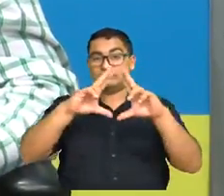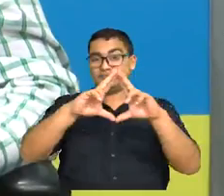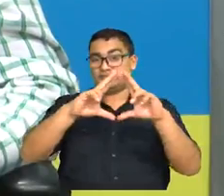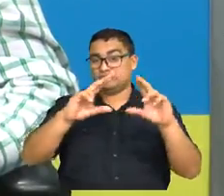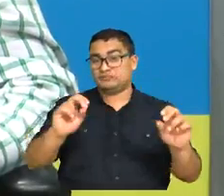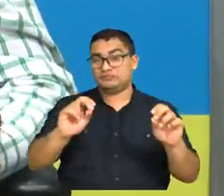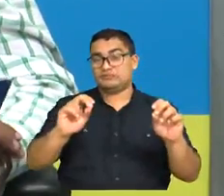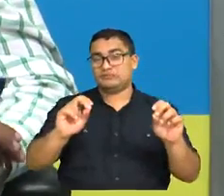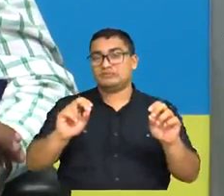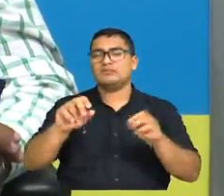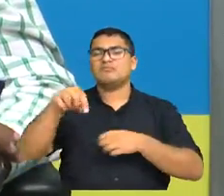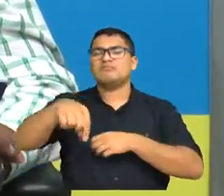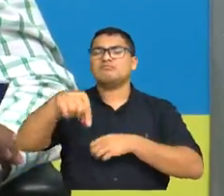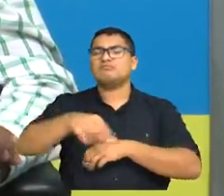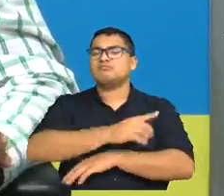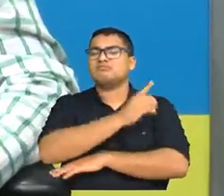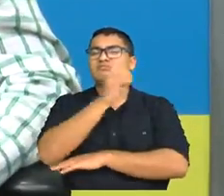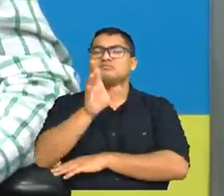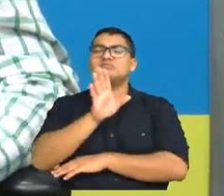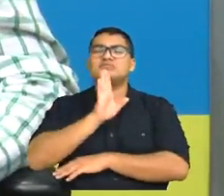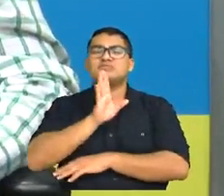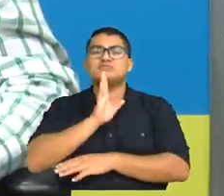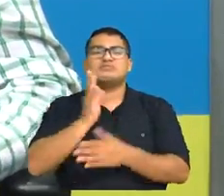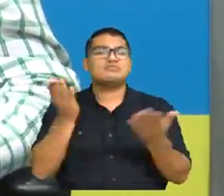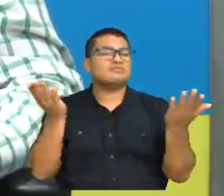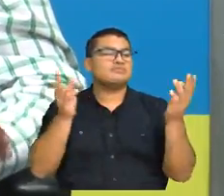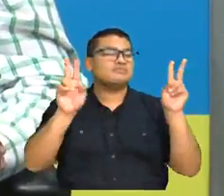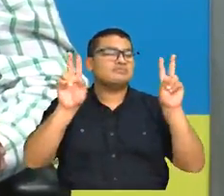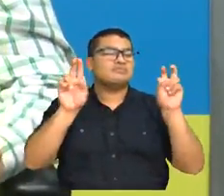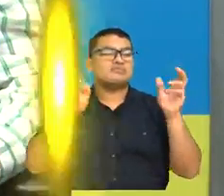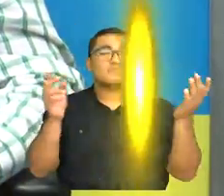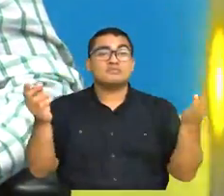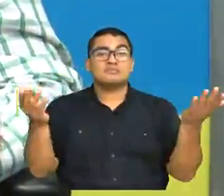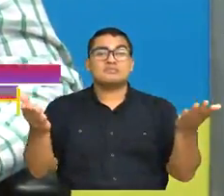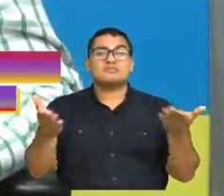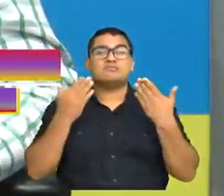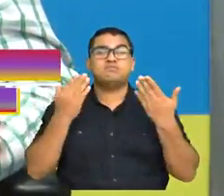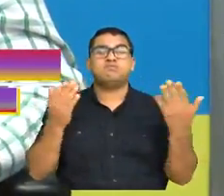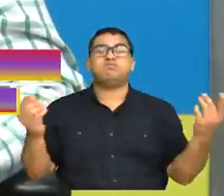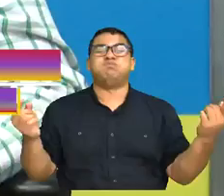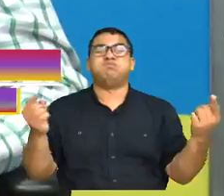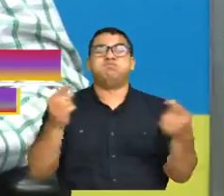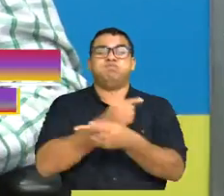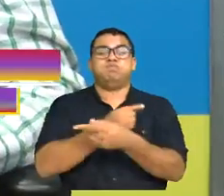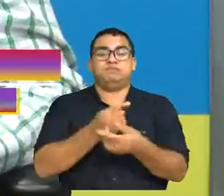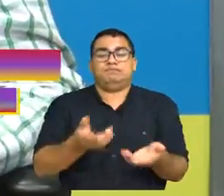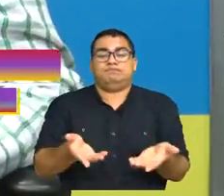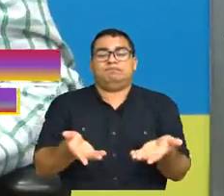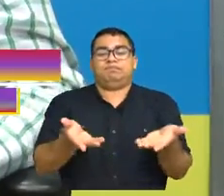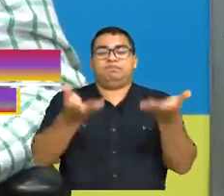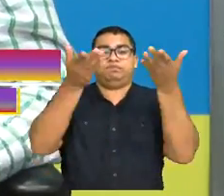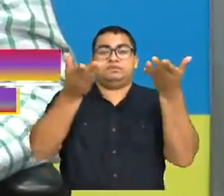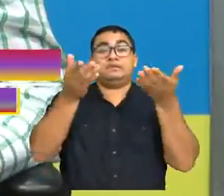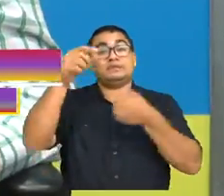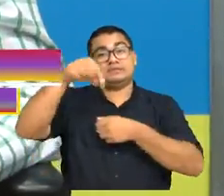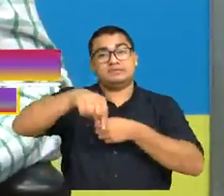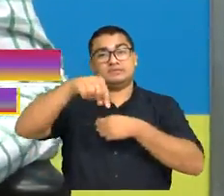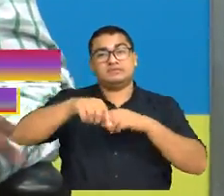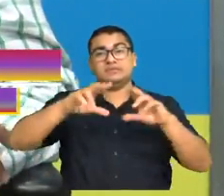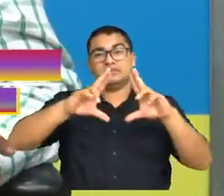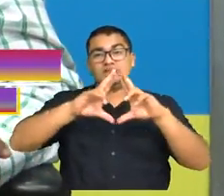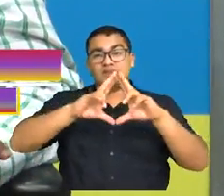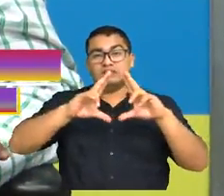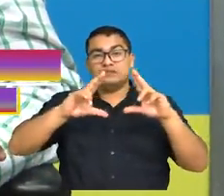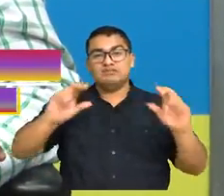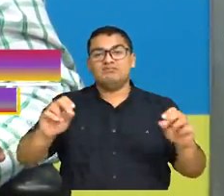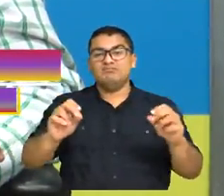de hoy estamos hablando sobre el golpe de calor, un tema muy coyuntural a propósito de que nuestro país en esta